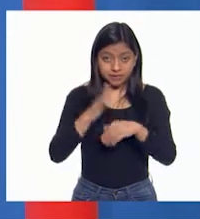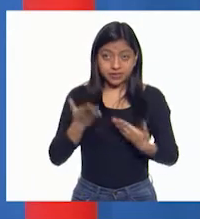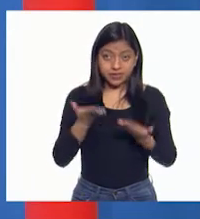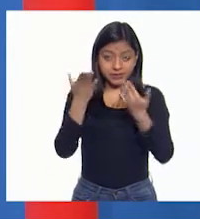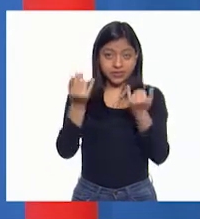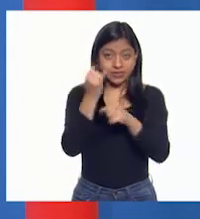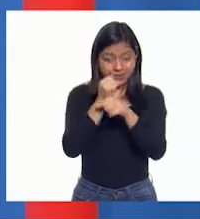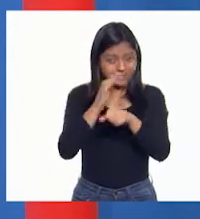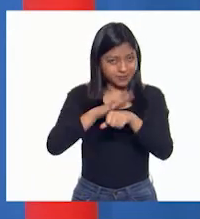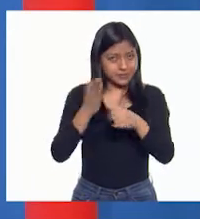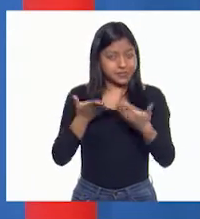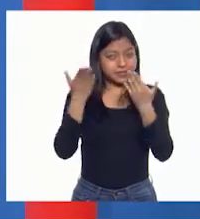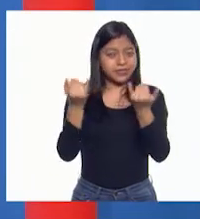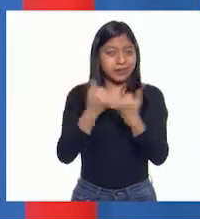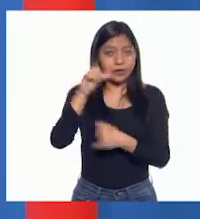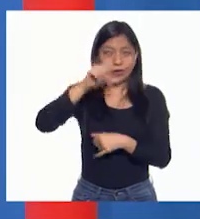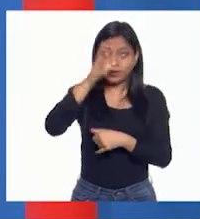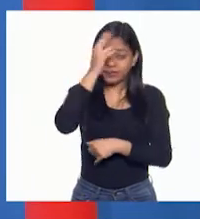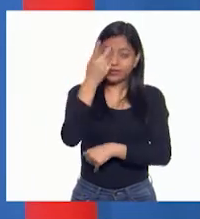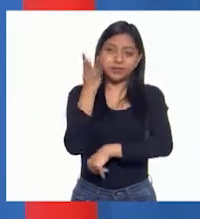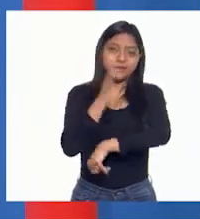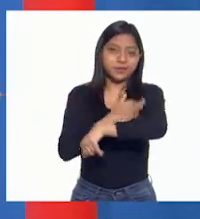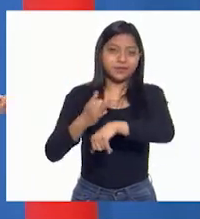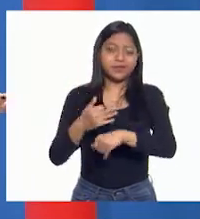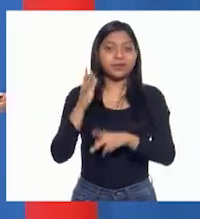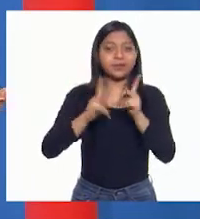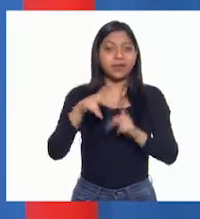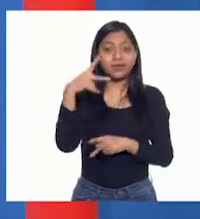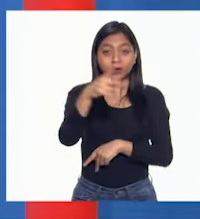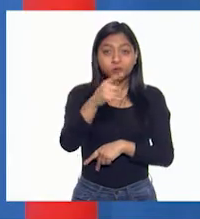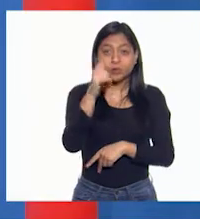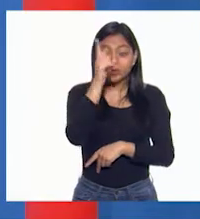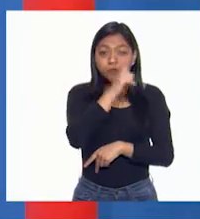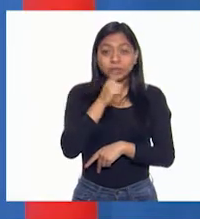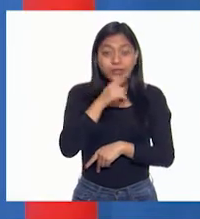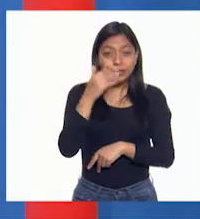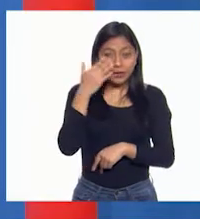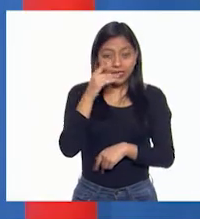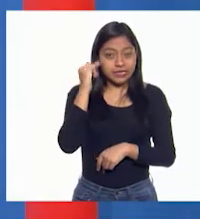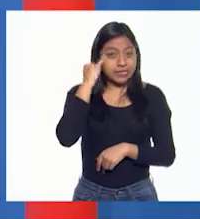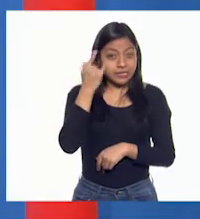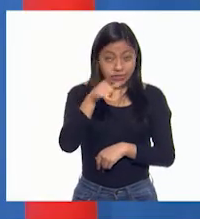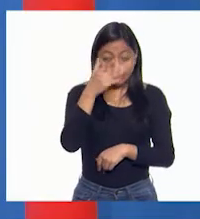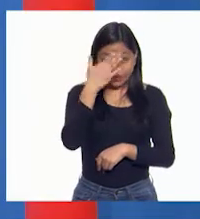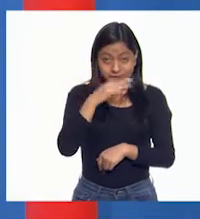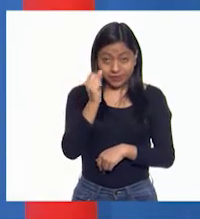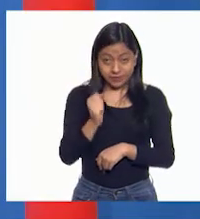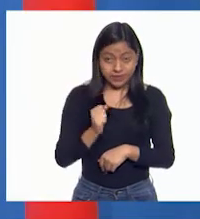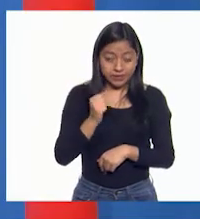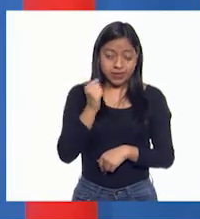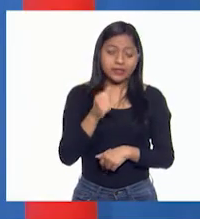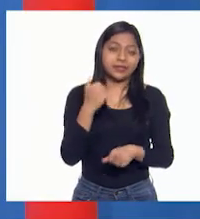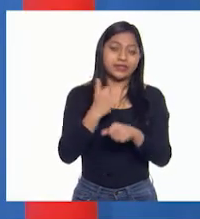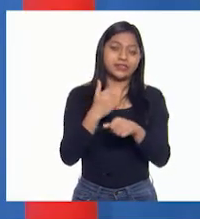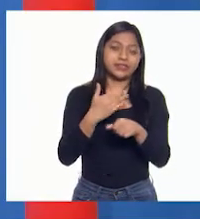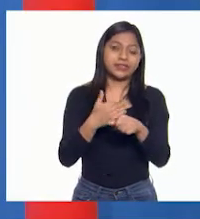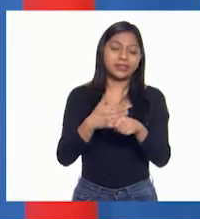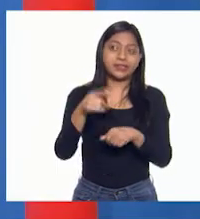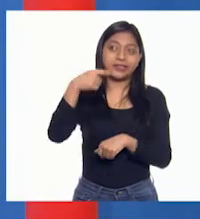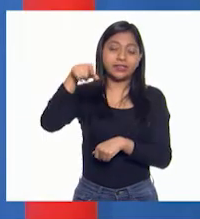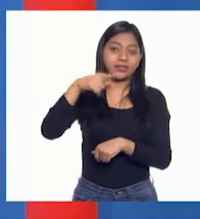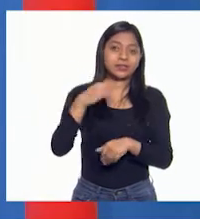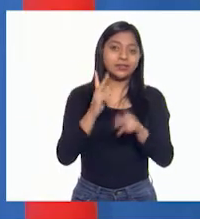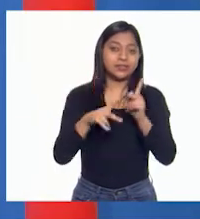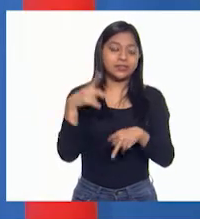el tema de hoy con tu familia. Si tienes la fortuna de hablar una lengua indígena, aprovecha este momento para practicarla y platica con tu familia en tu lengua